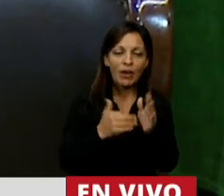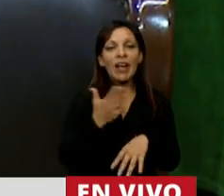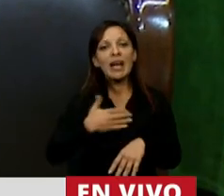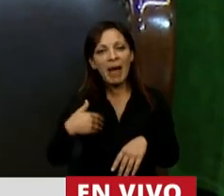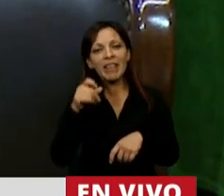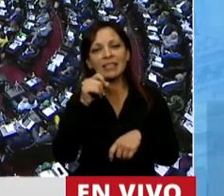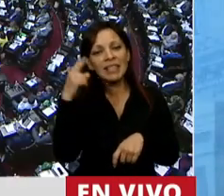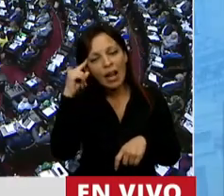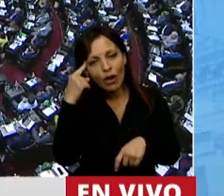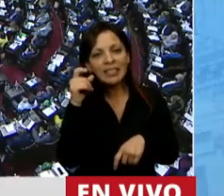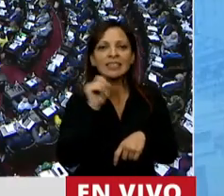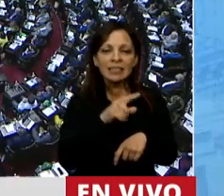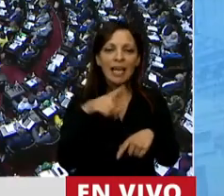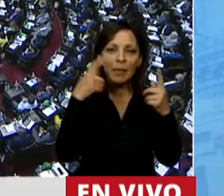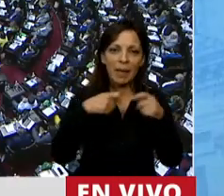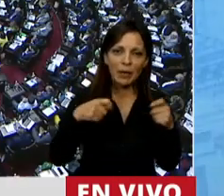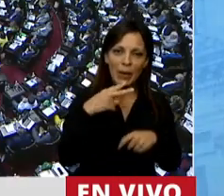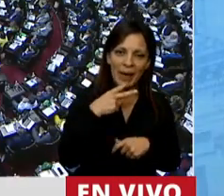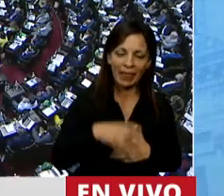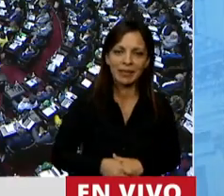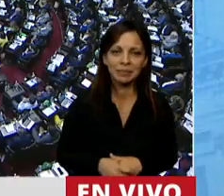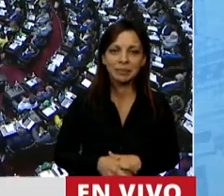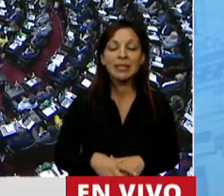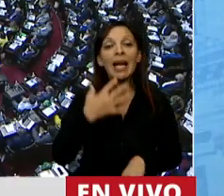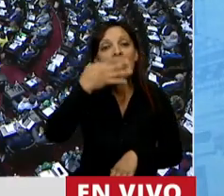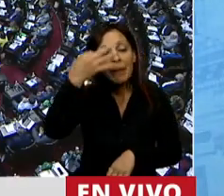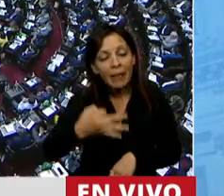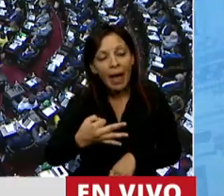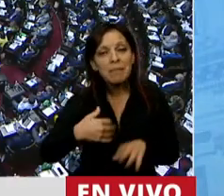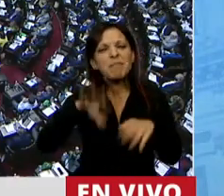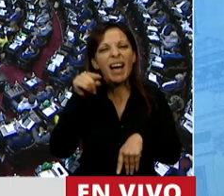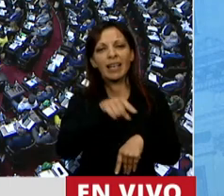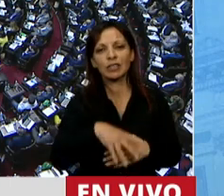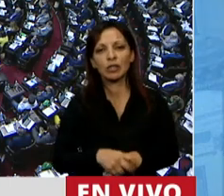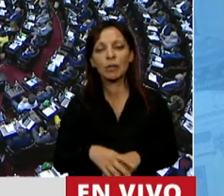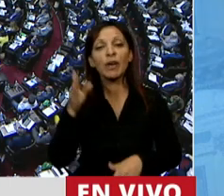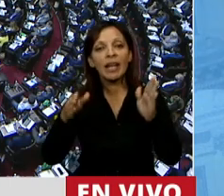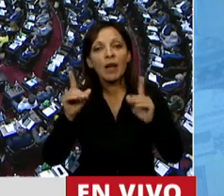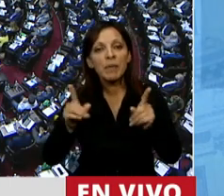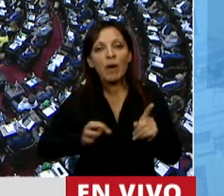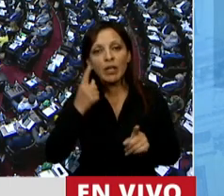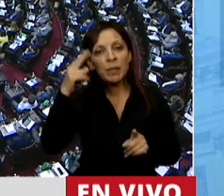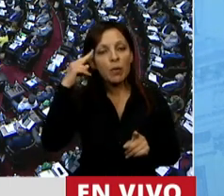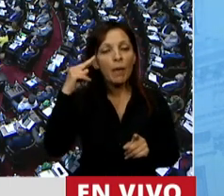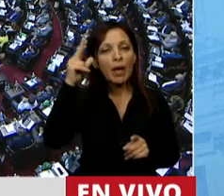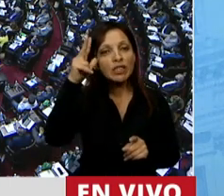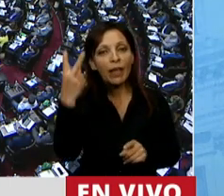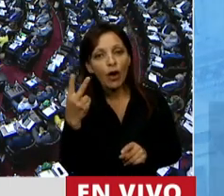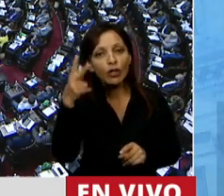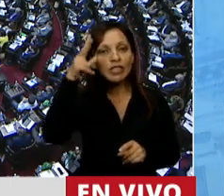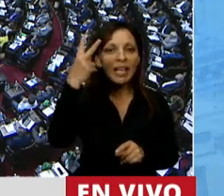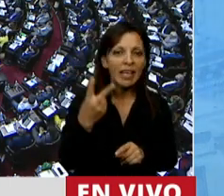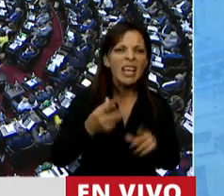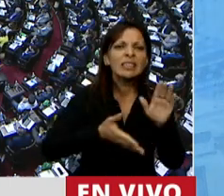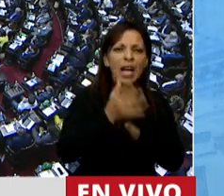locas del pañuelo verde. La verdad es que somos bastante más que eso también, porque somos la generación que en el 82, 83 salió a la